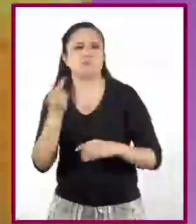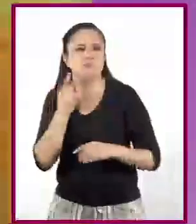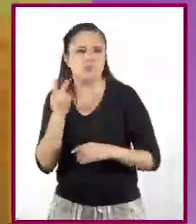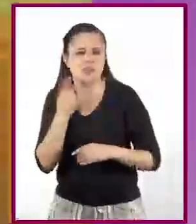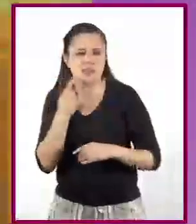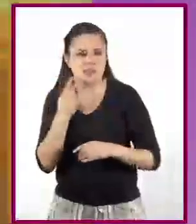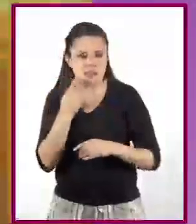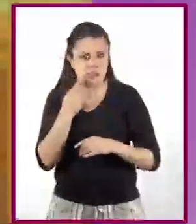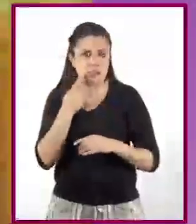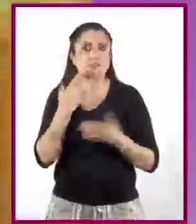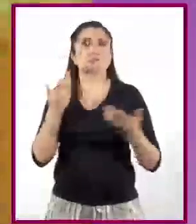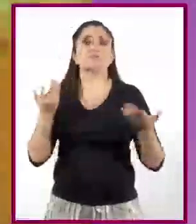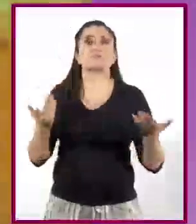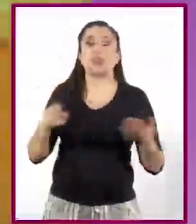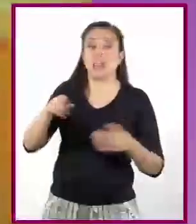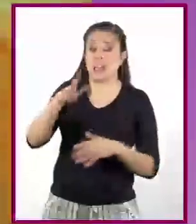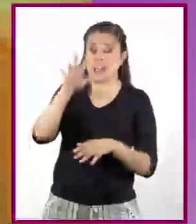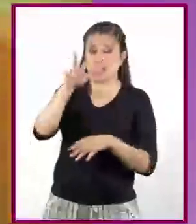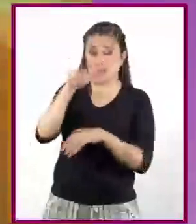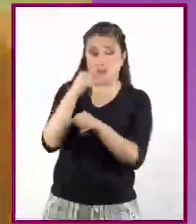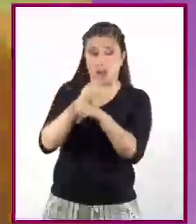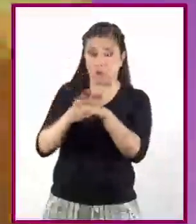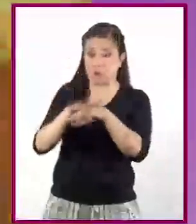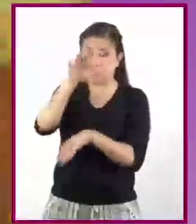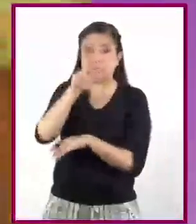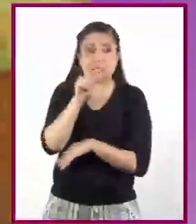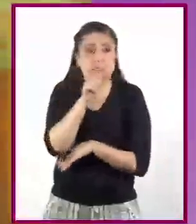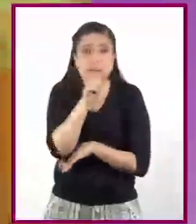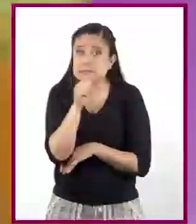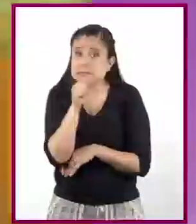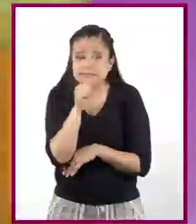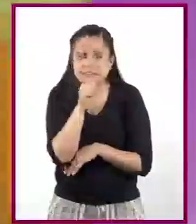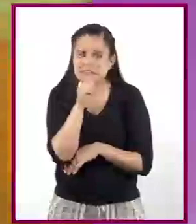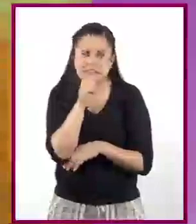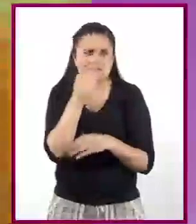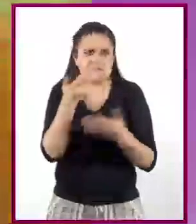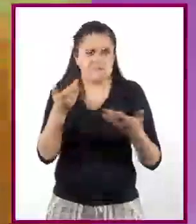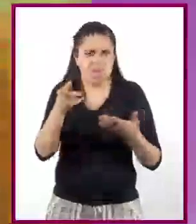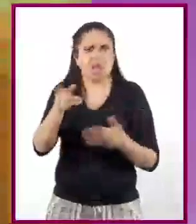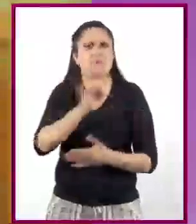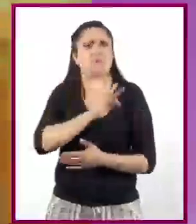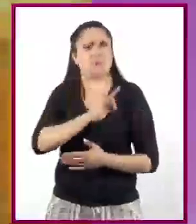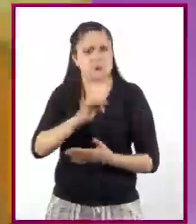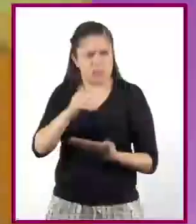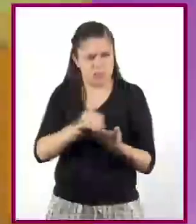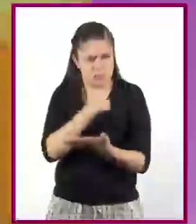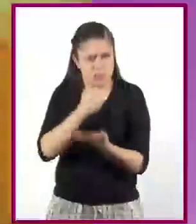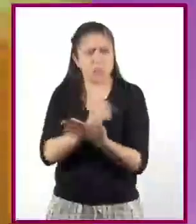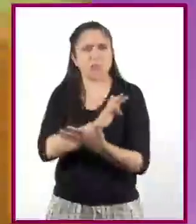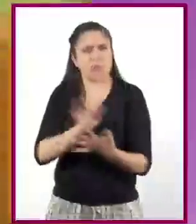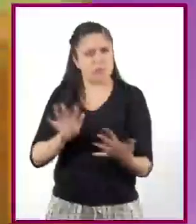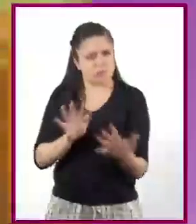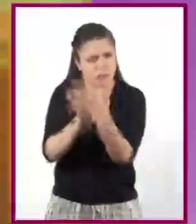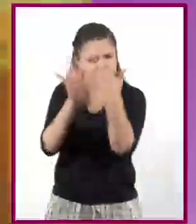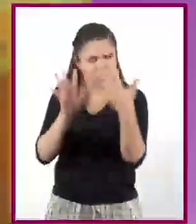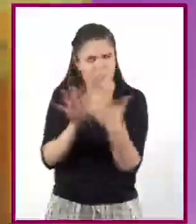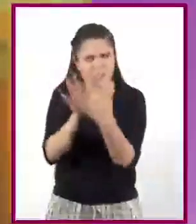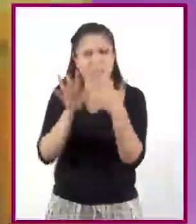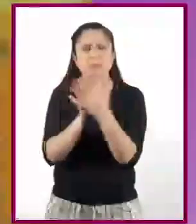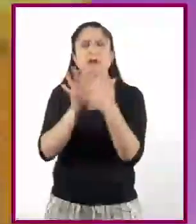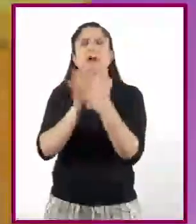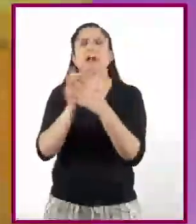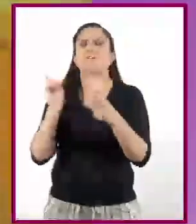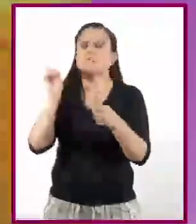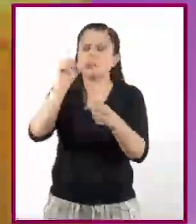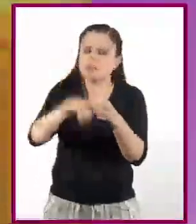Así que el hecho de no tener la edad de 18 años no significa pues que no puedas participar en una organización